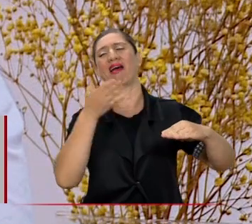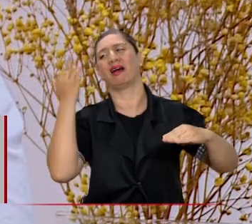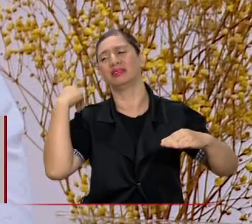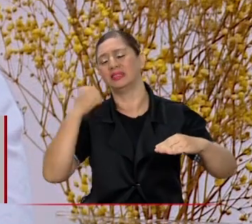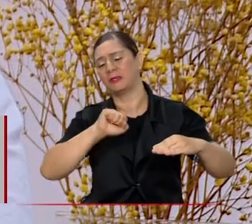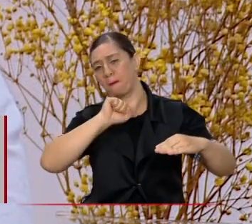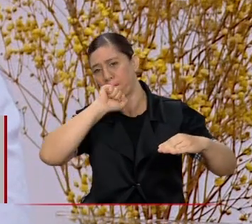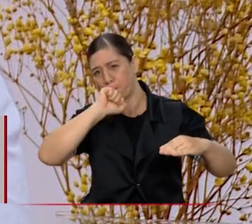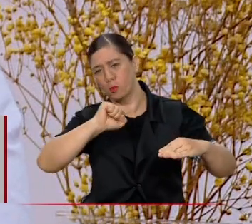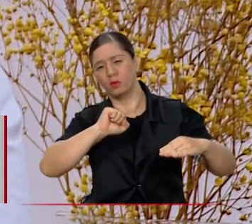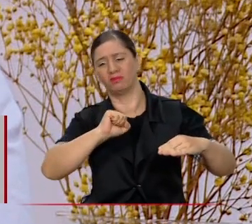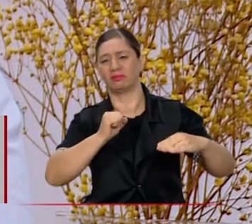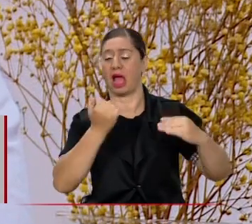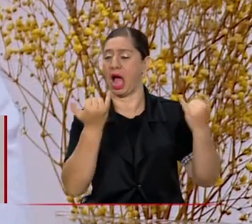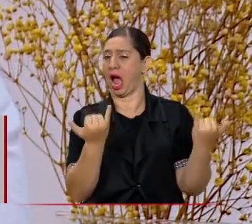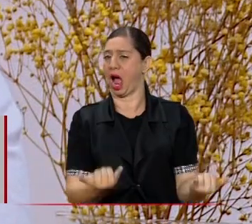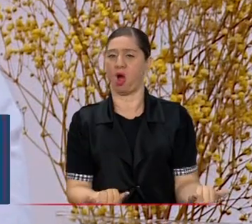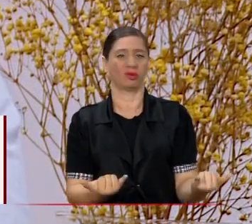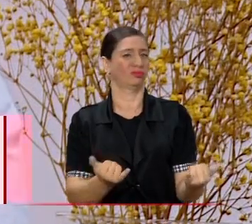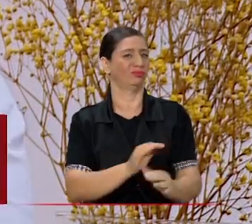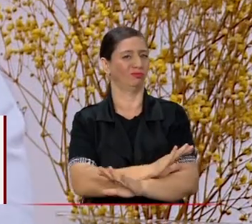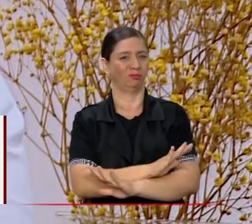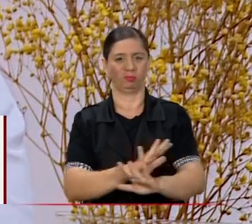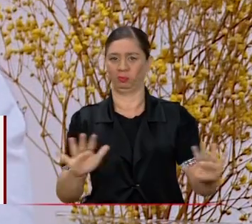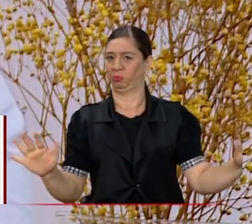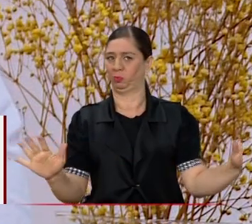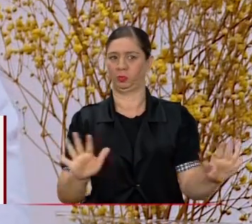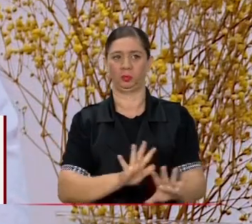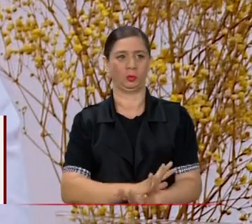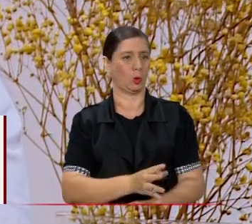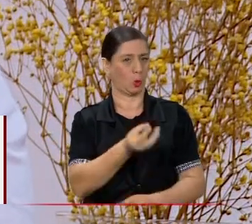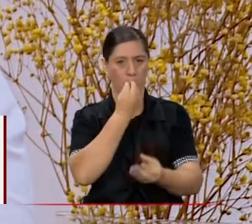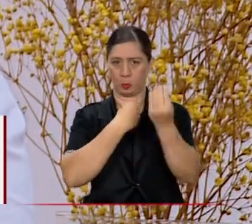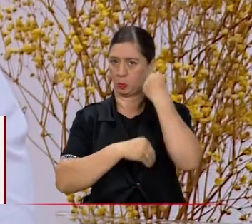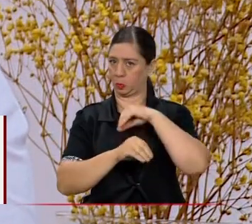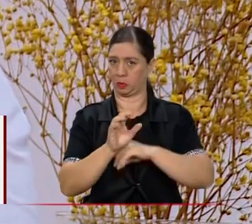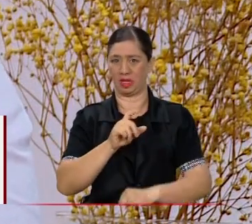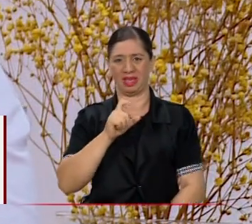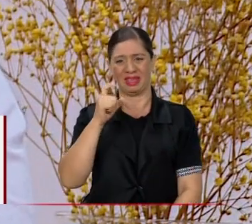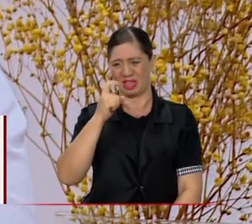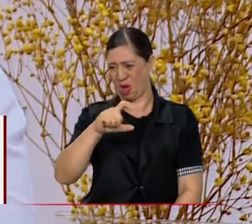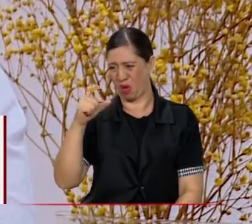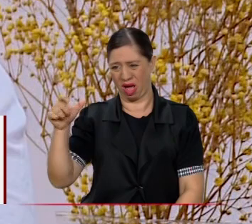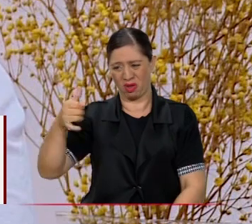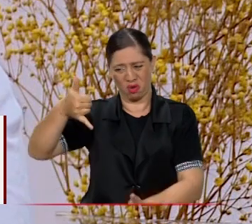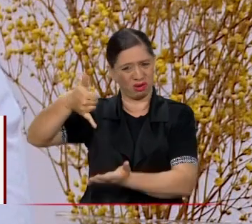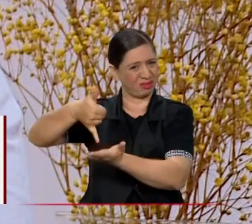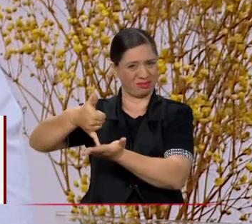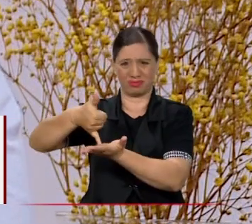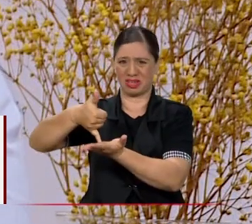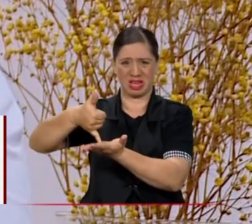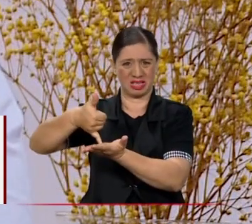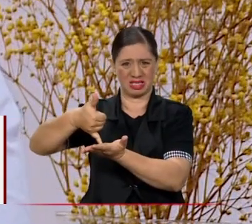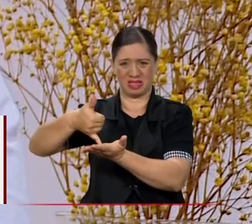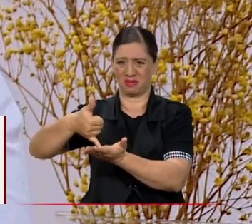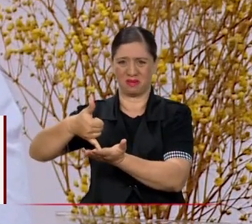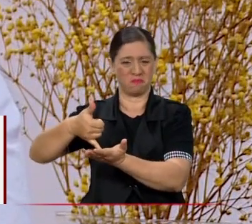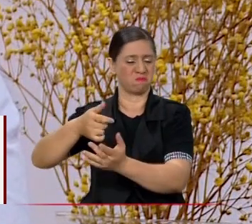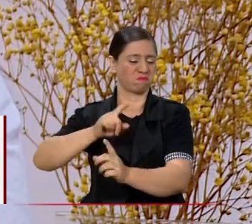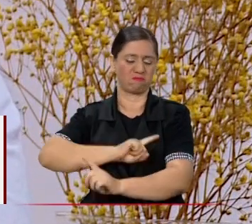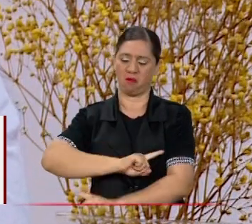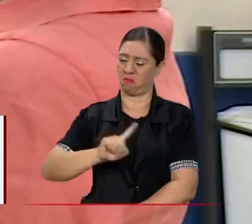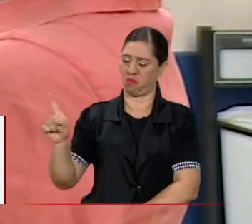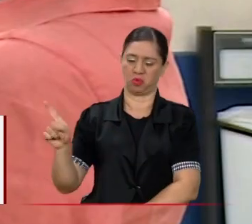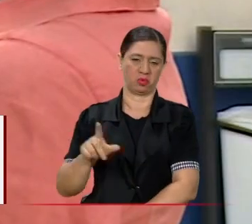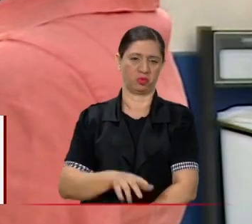encantaban y ya pues no, ya hoy no los consumo. Las gaseosas tampoco hoy en día